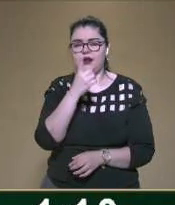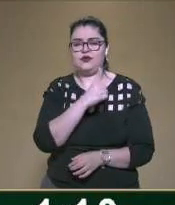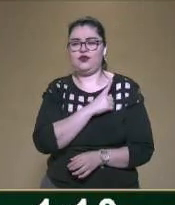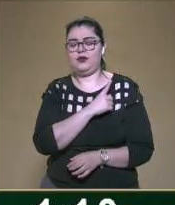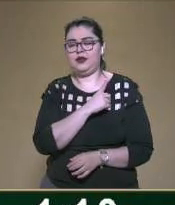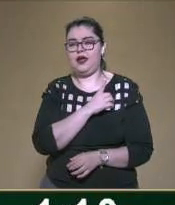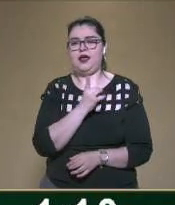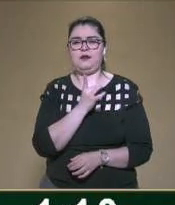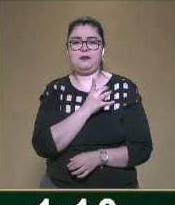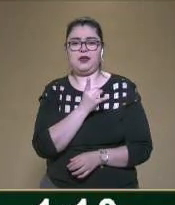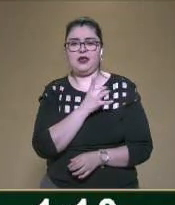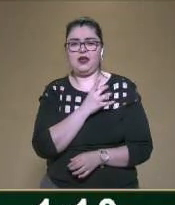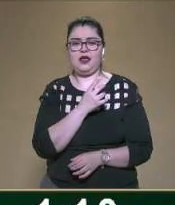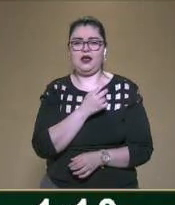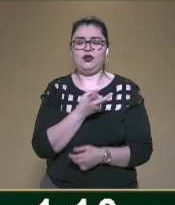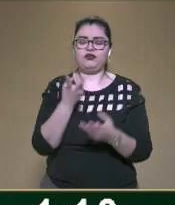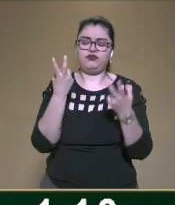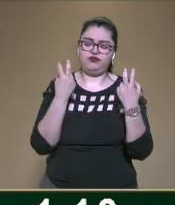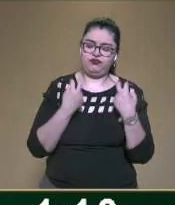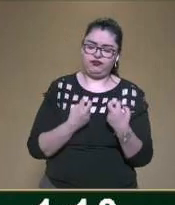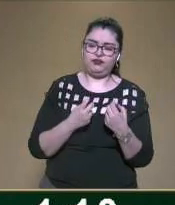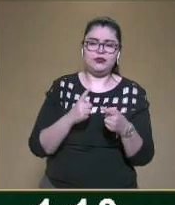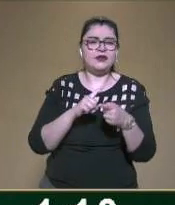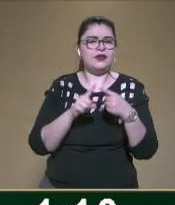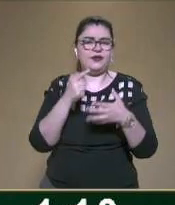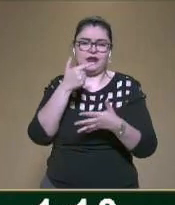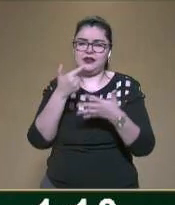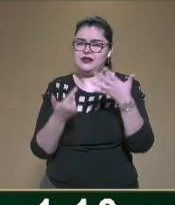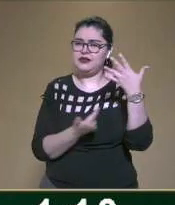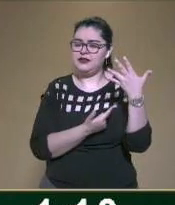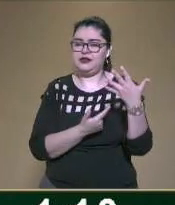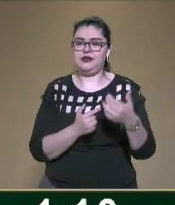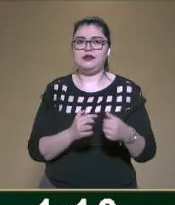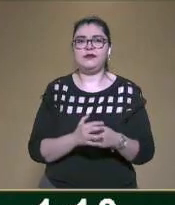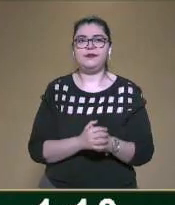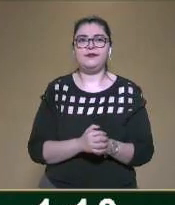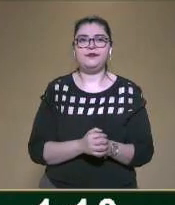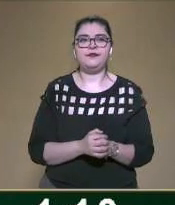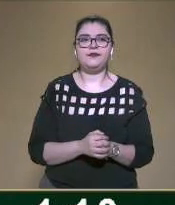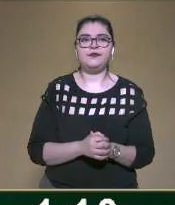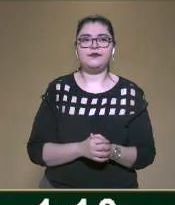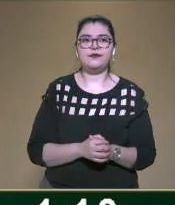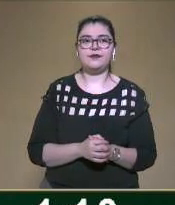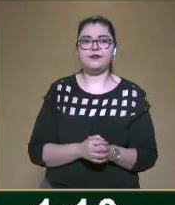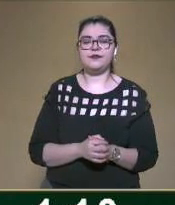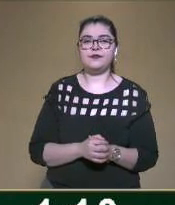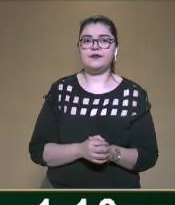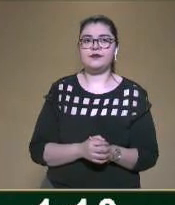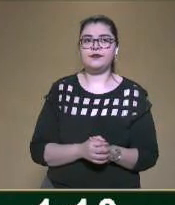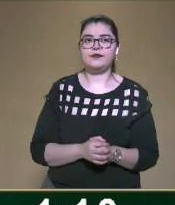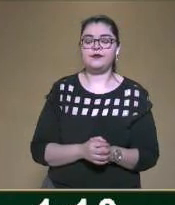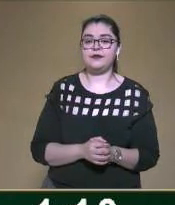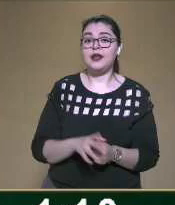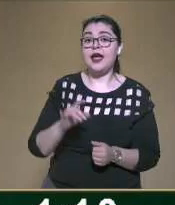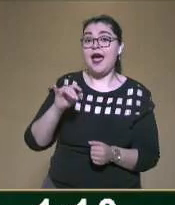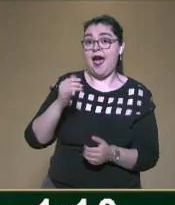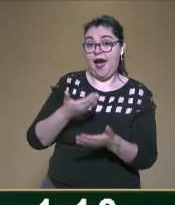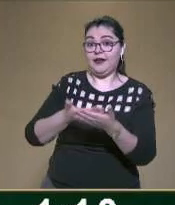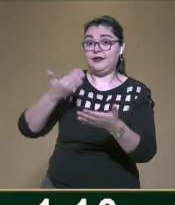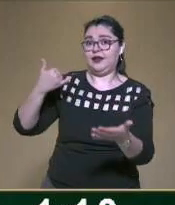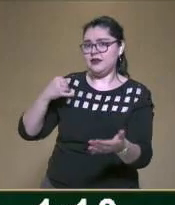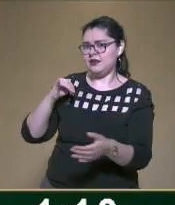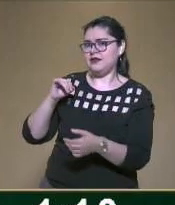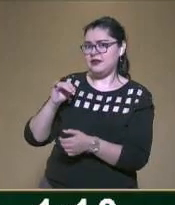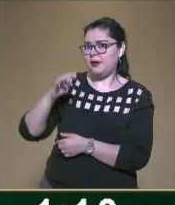miedo, fracaso, alegría, desamparo, nostalgia, entre otros muchos más. Exactamente. Aquí nos menciona que al principio se pensaba que